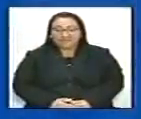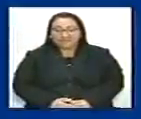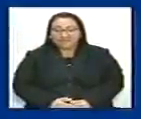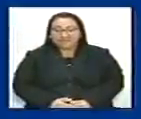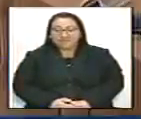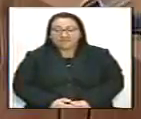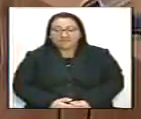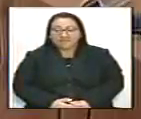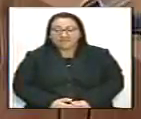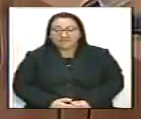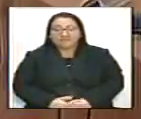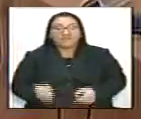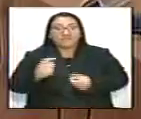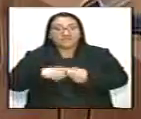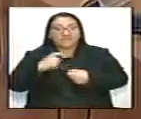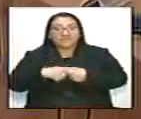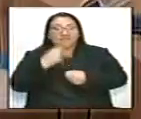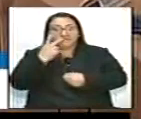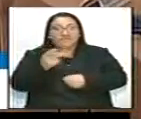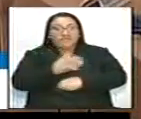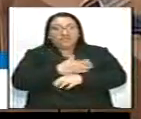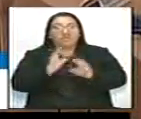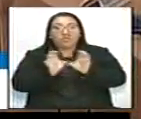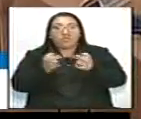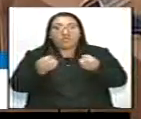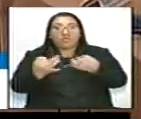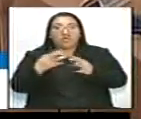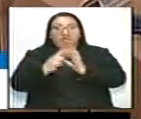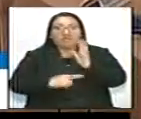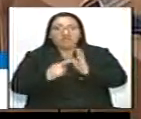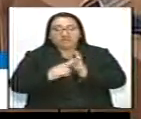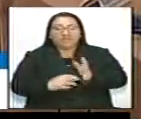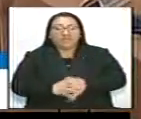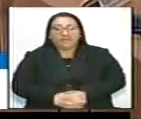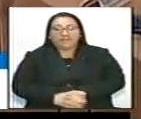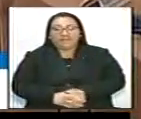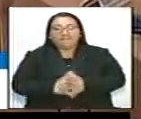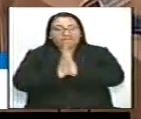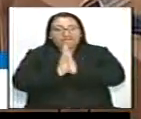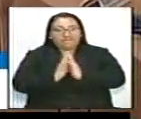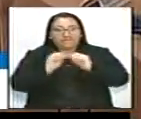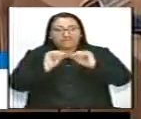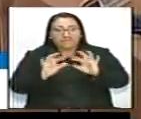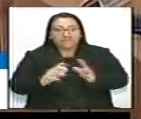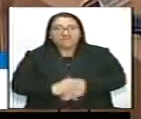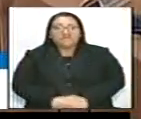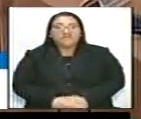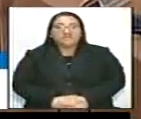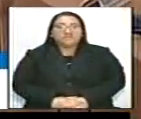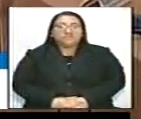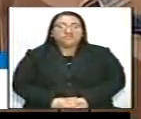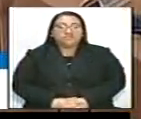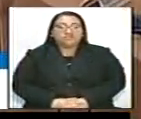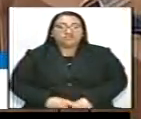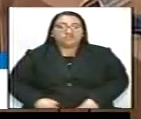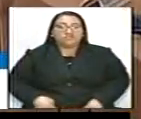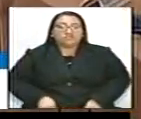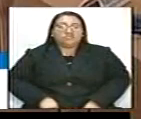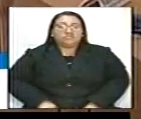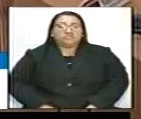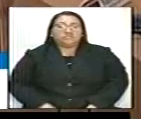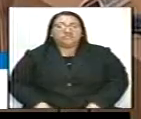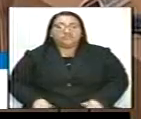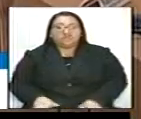Veamos. Caso asistencia para verificar el coro reglamentario. Por favor, Secretaría Técnica, sirve hacer pasar lista.